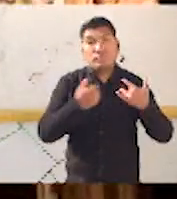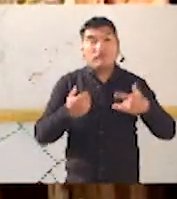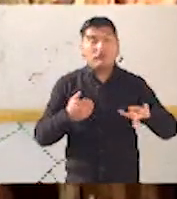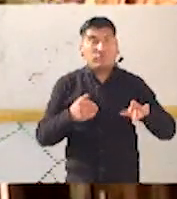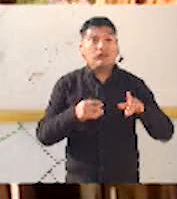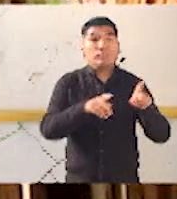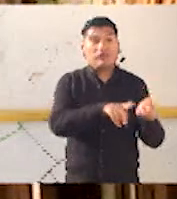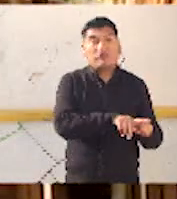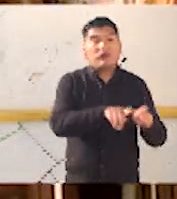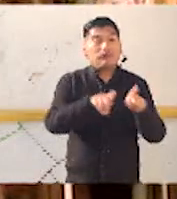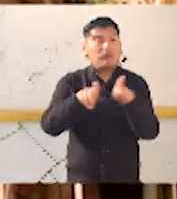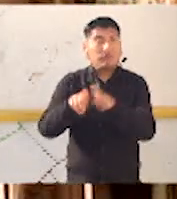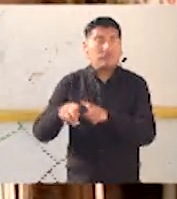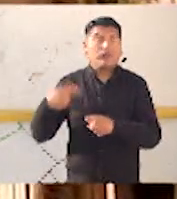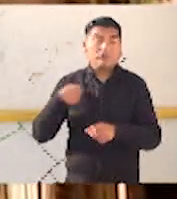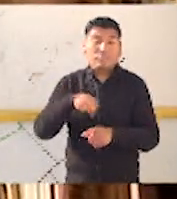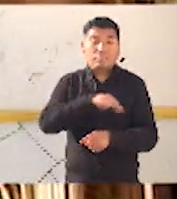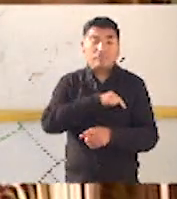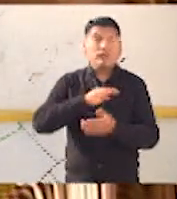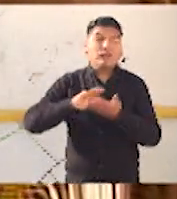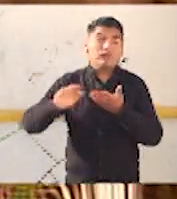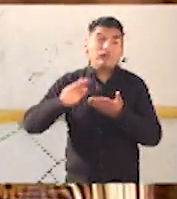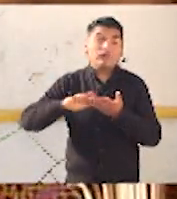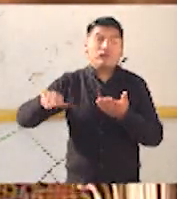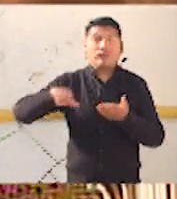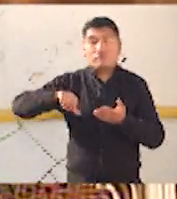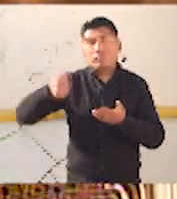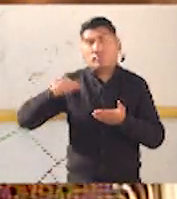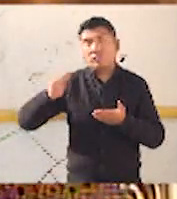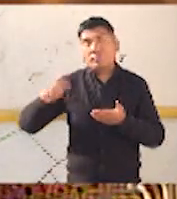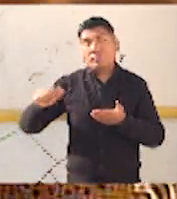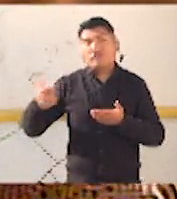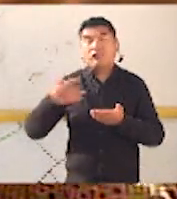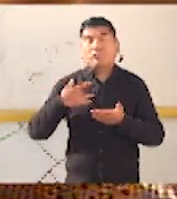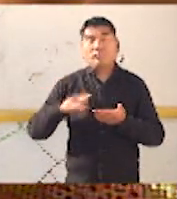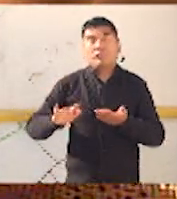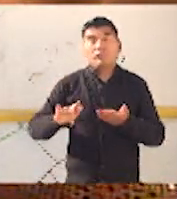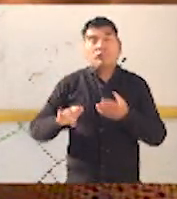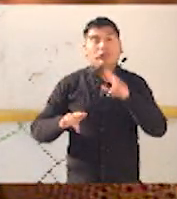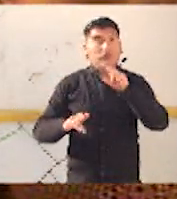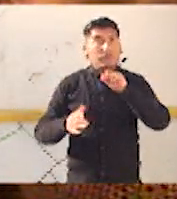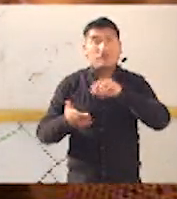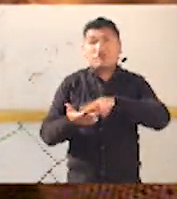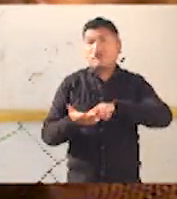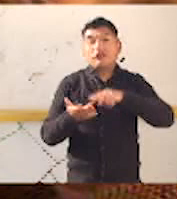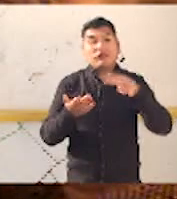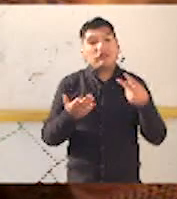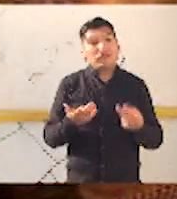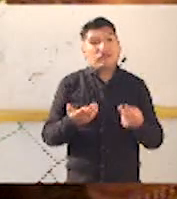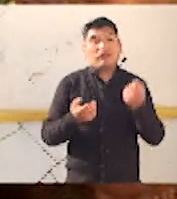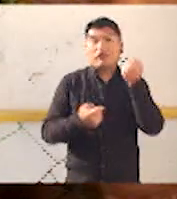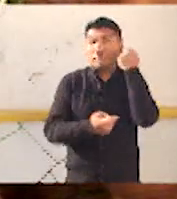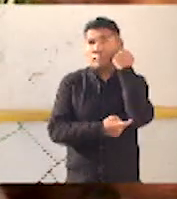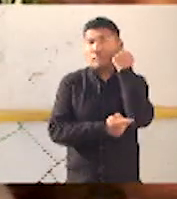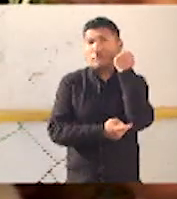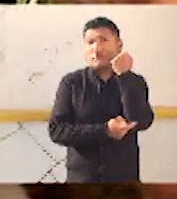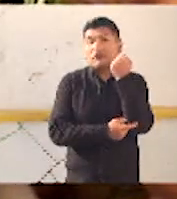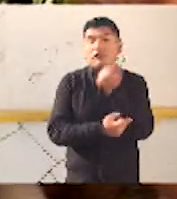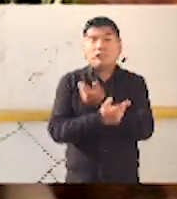nuestras ofensas, como también nosotros perdonamos a los que nos ofenden. No nos dejes caer